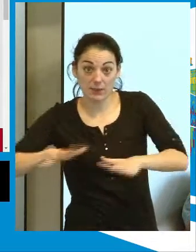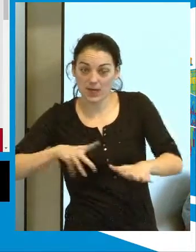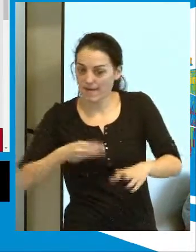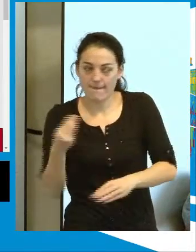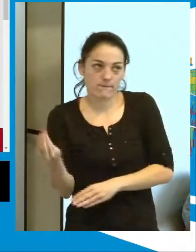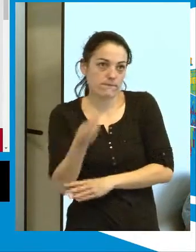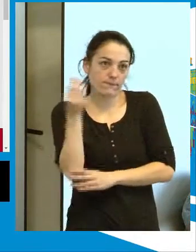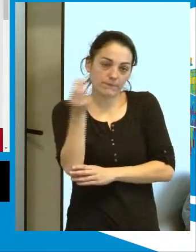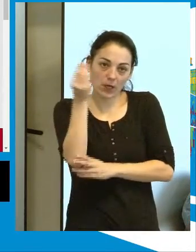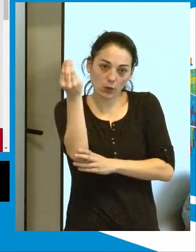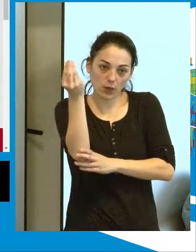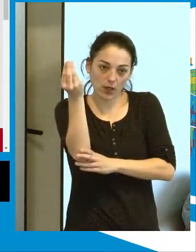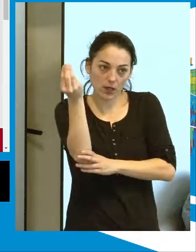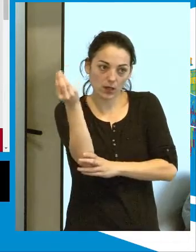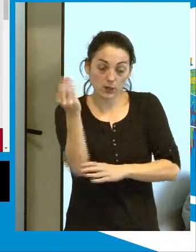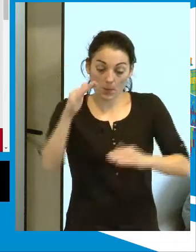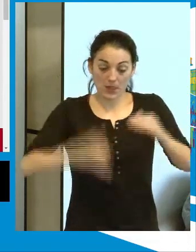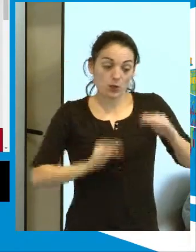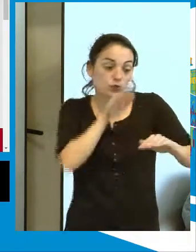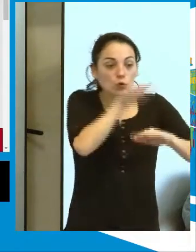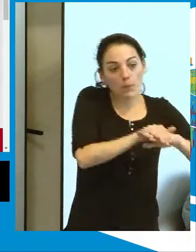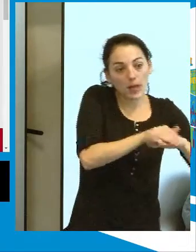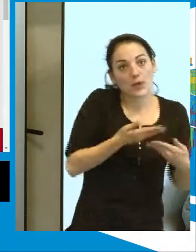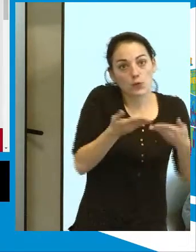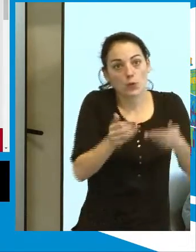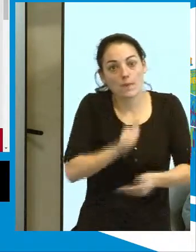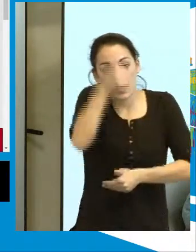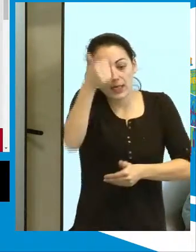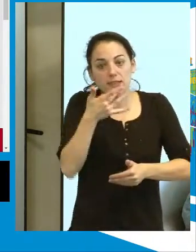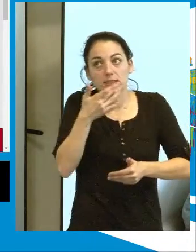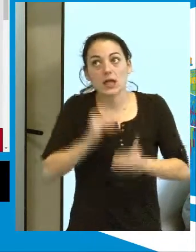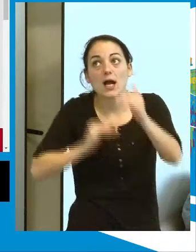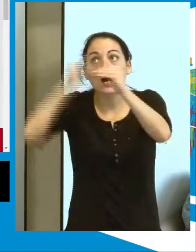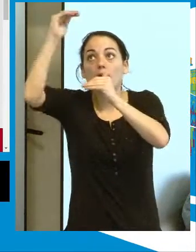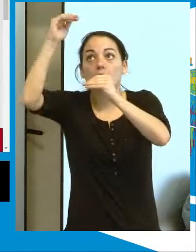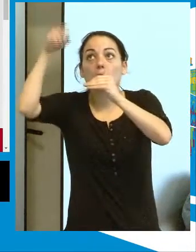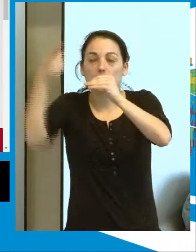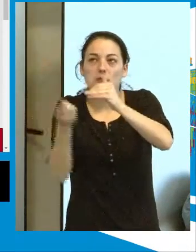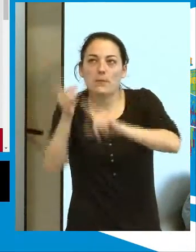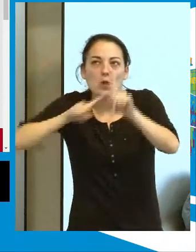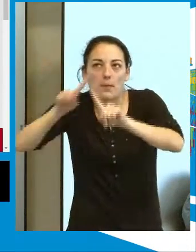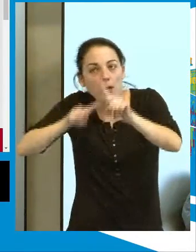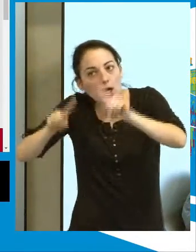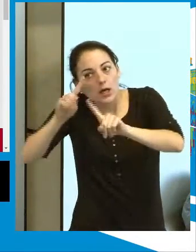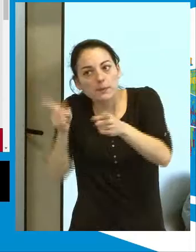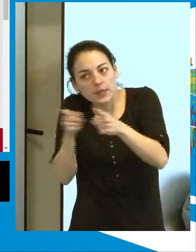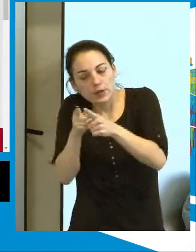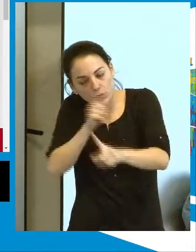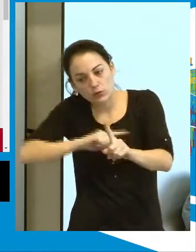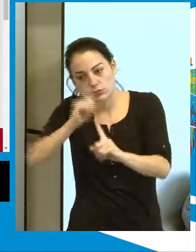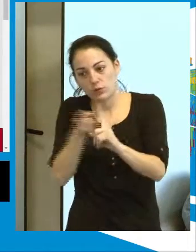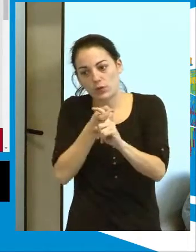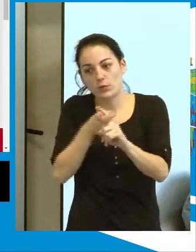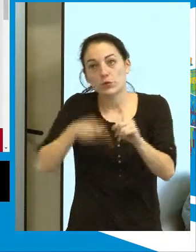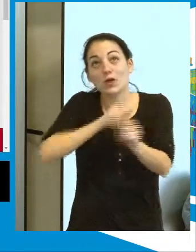una puntuación, contra menos cumpla, más le ayudamos. Si está muy alta, pues solucionamos ciertas cosas, ¿no? Y sobre todo lo más importante, esto es